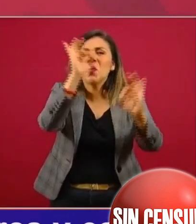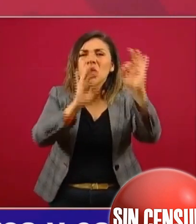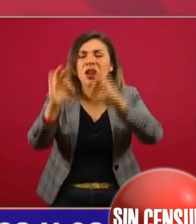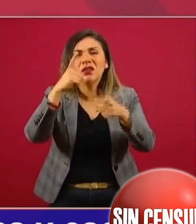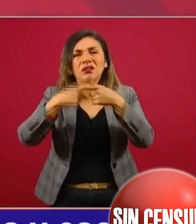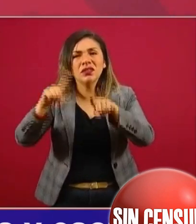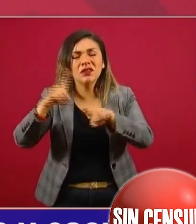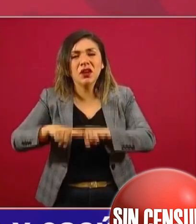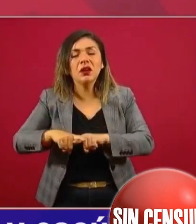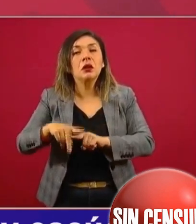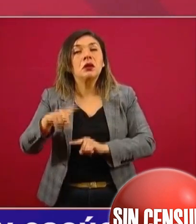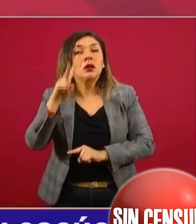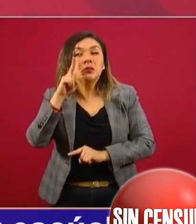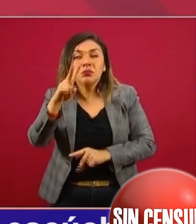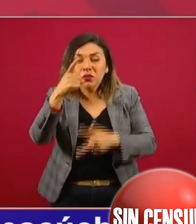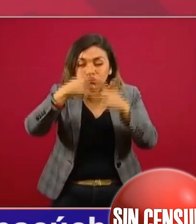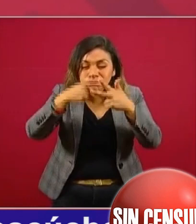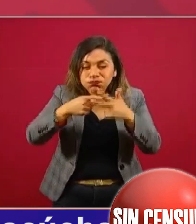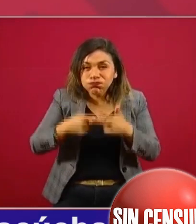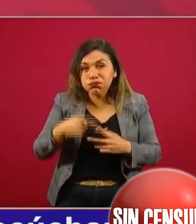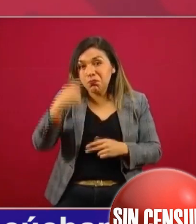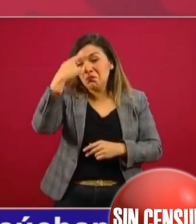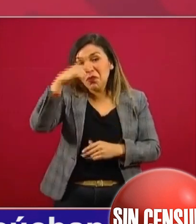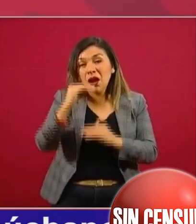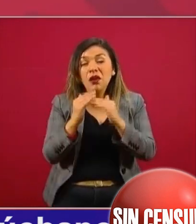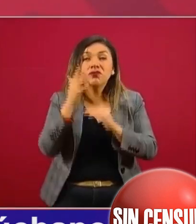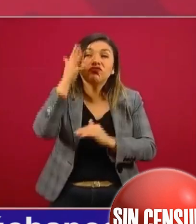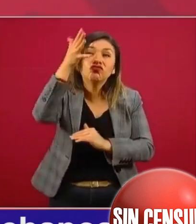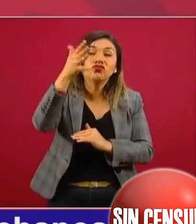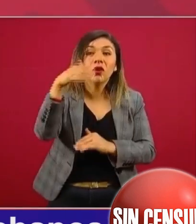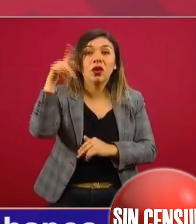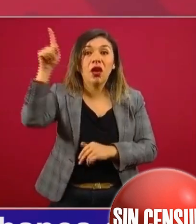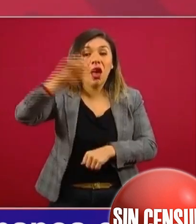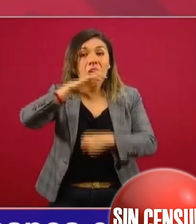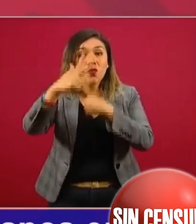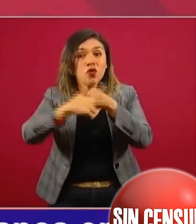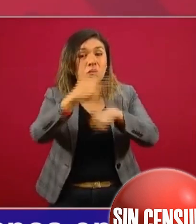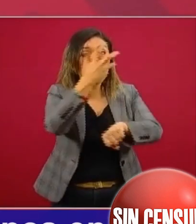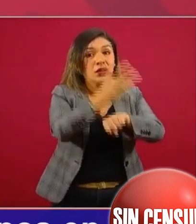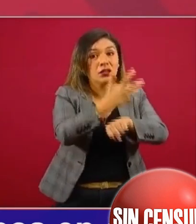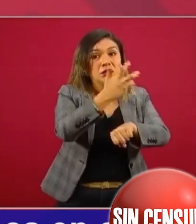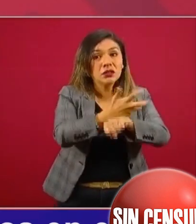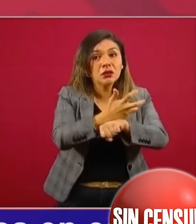Los pronósticos de crecimiento en Europa, en Estados Unidos,